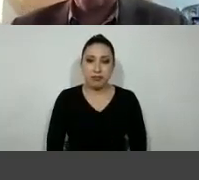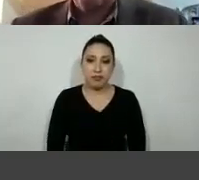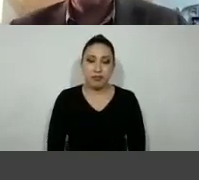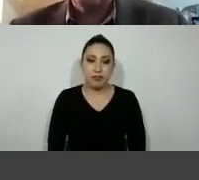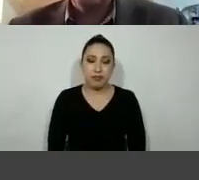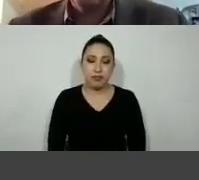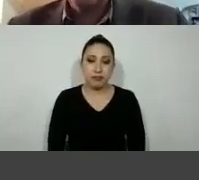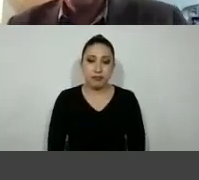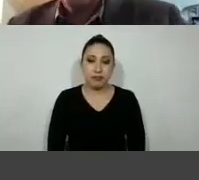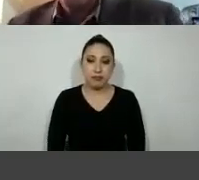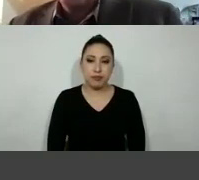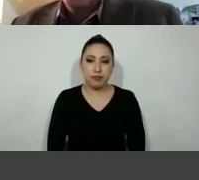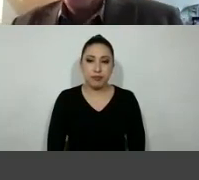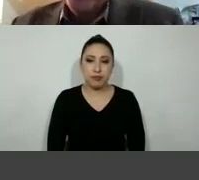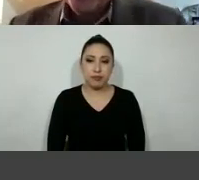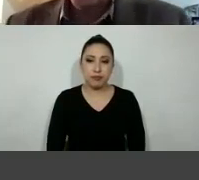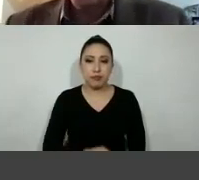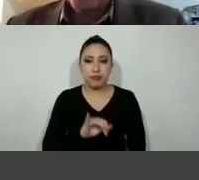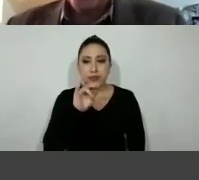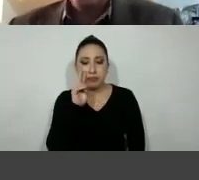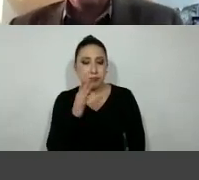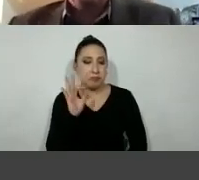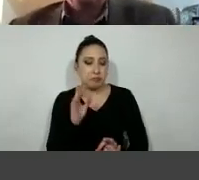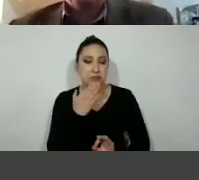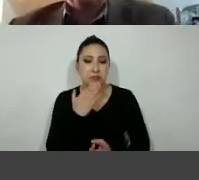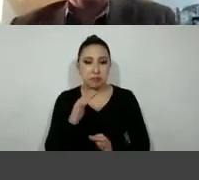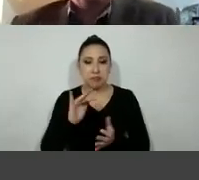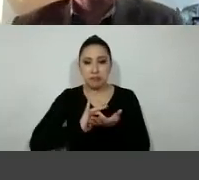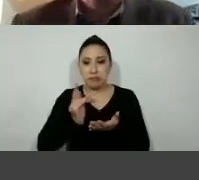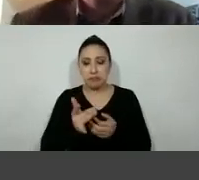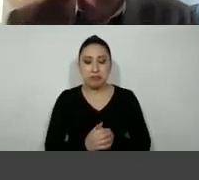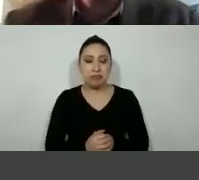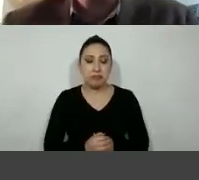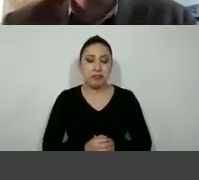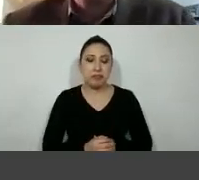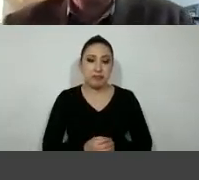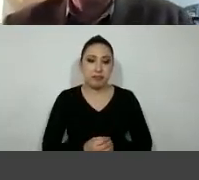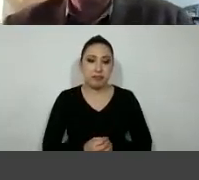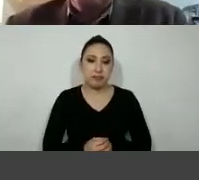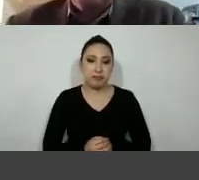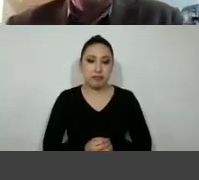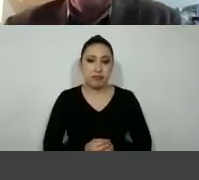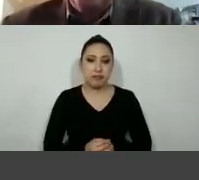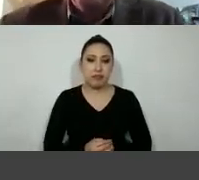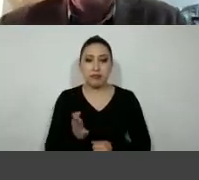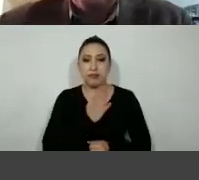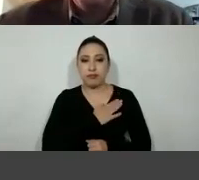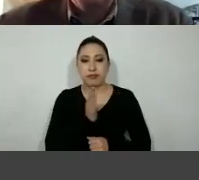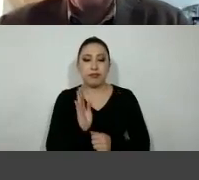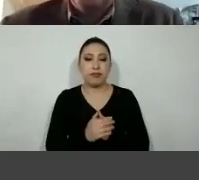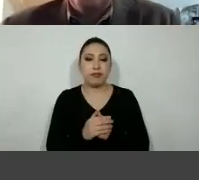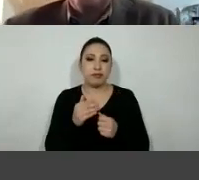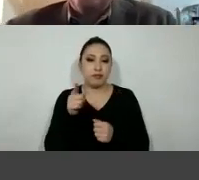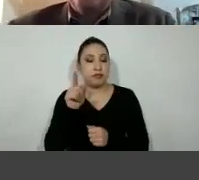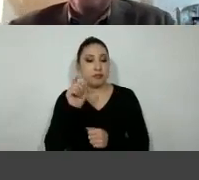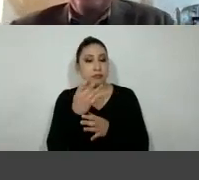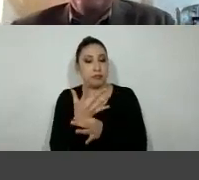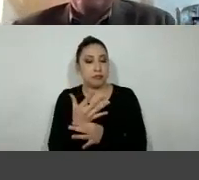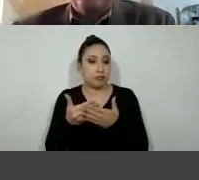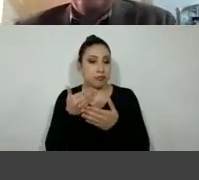Sí, maestro, se ve perfecto. Muchas gracias. Gracias, de nuevo gracias. Bueno, voy a hablar, como ya decía la diputada, de